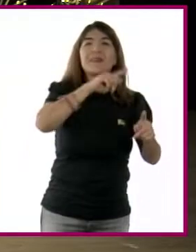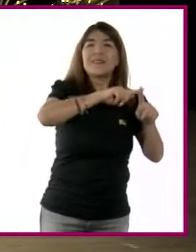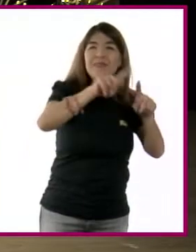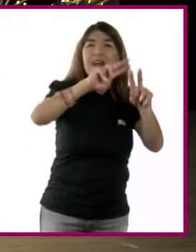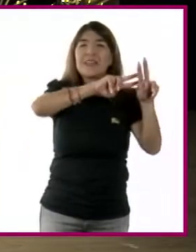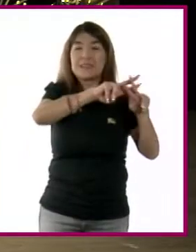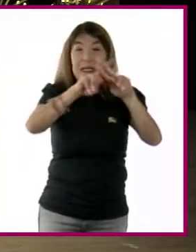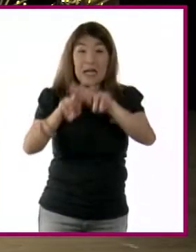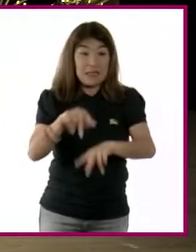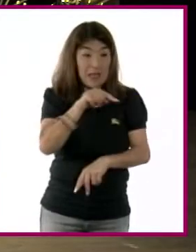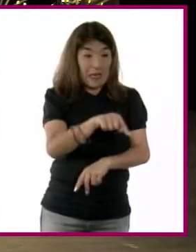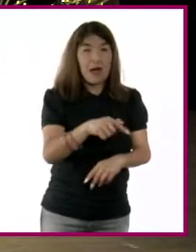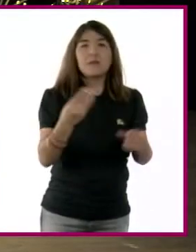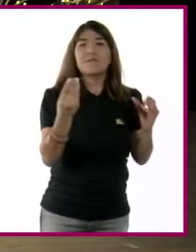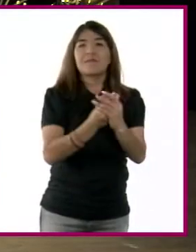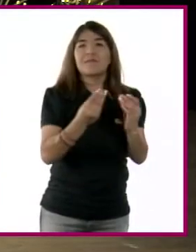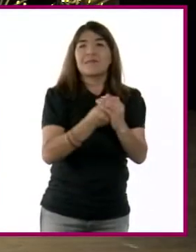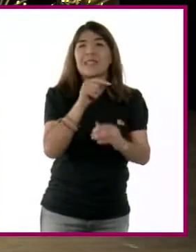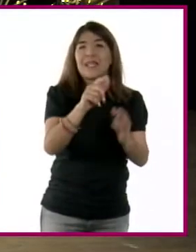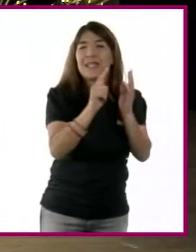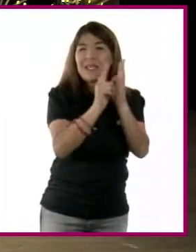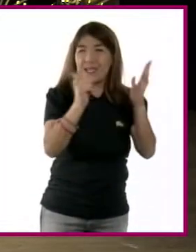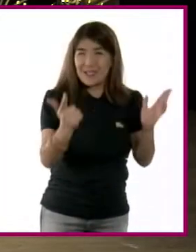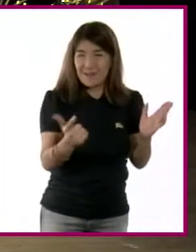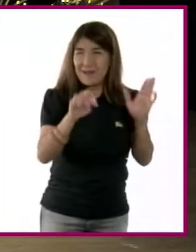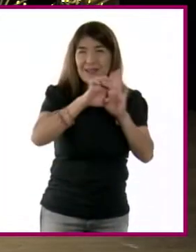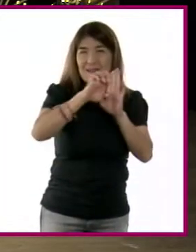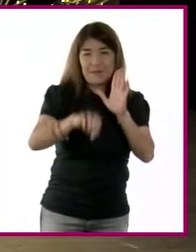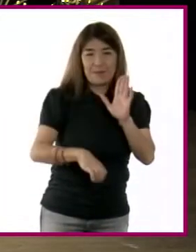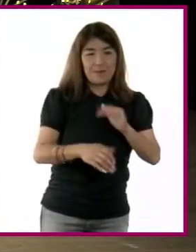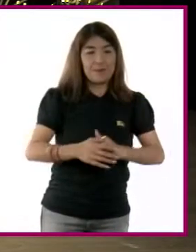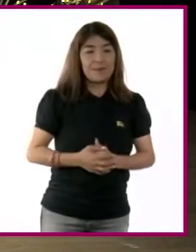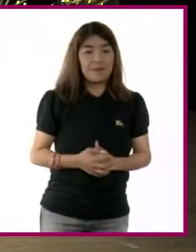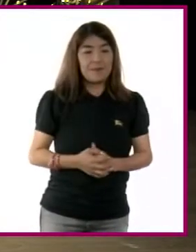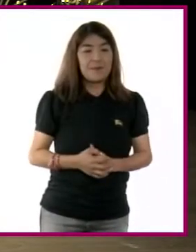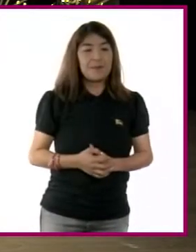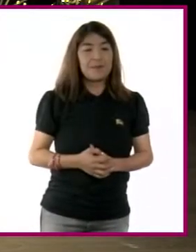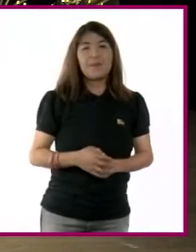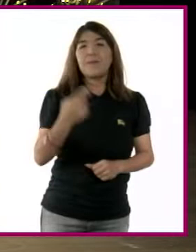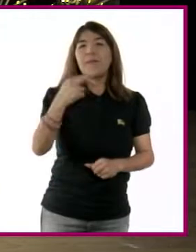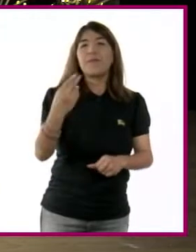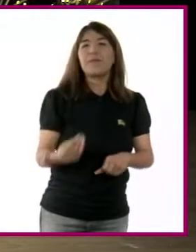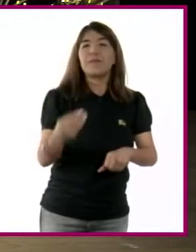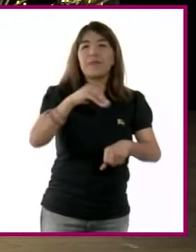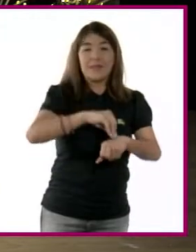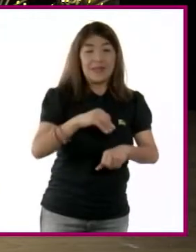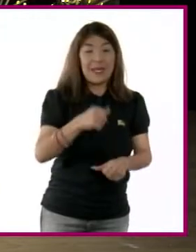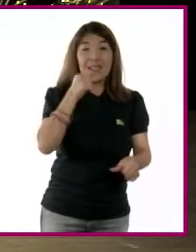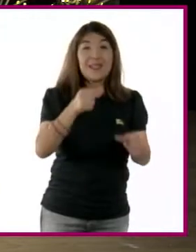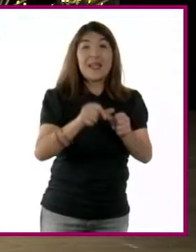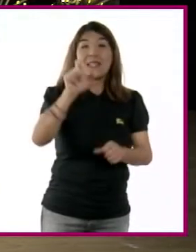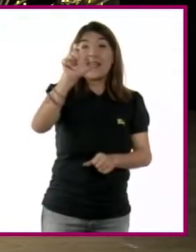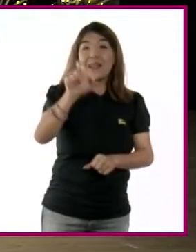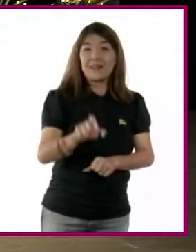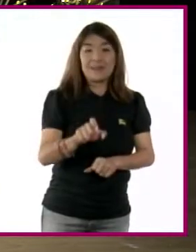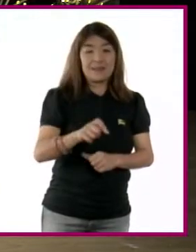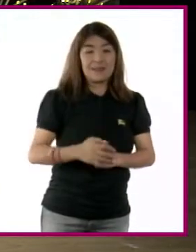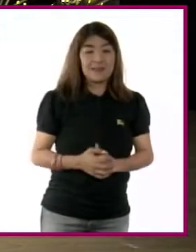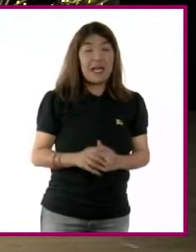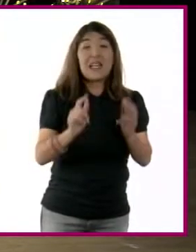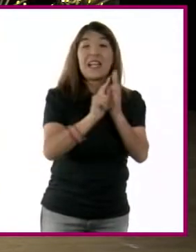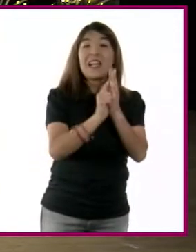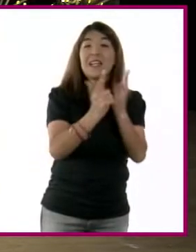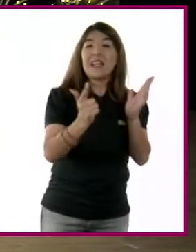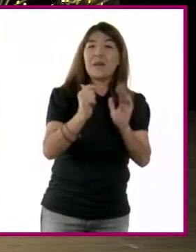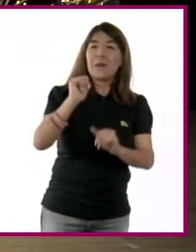nuestros libros, por ejemplo. Seleccionamos un atributo que vamos a denominar con la letra X. Por ejemplo, libros